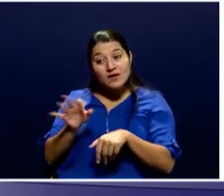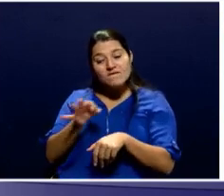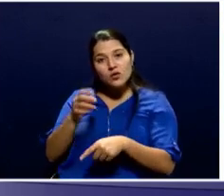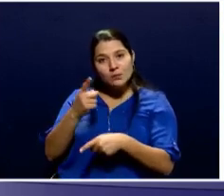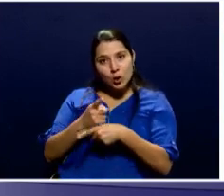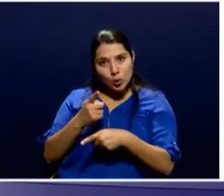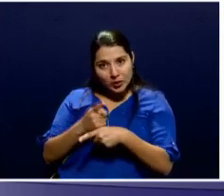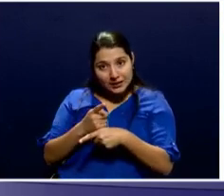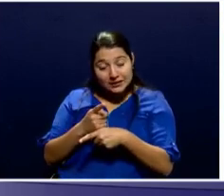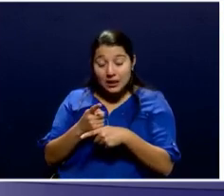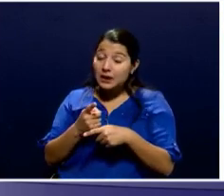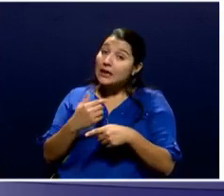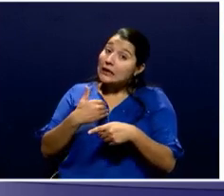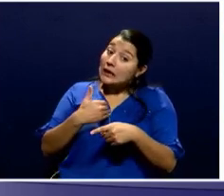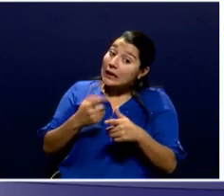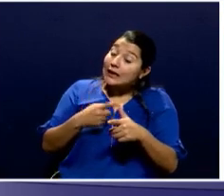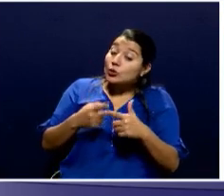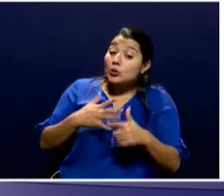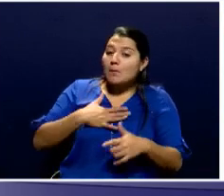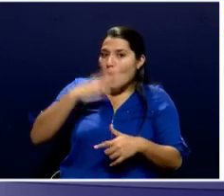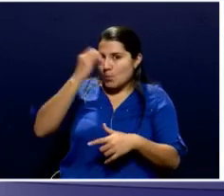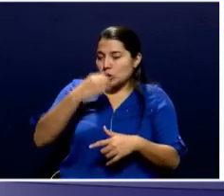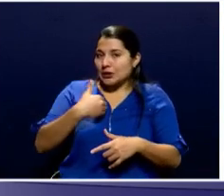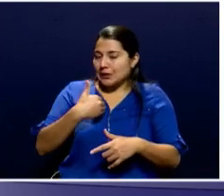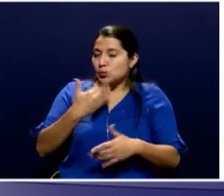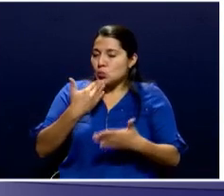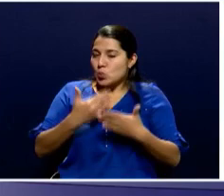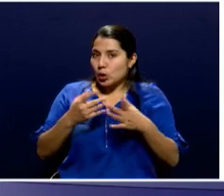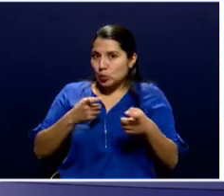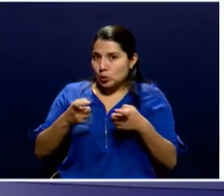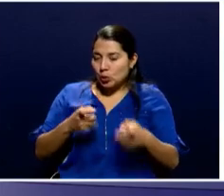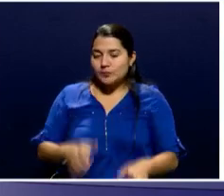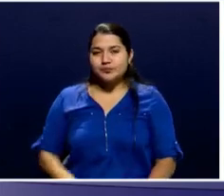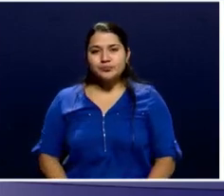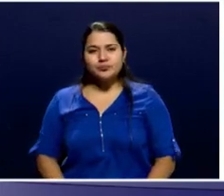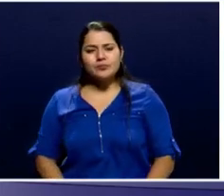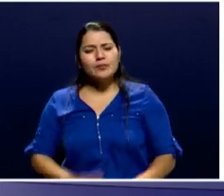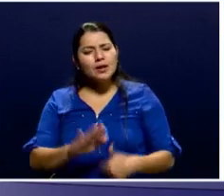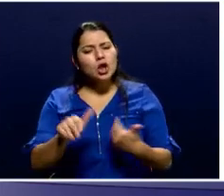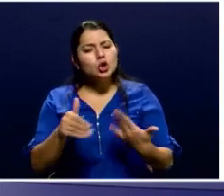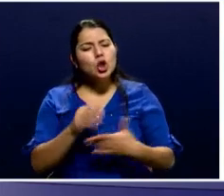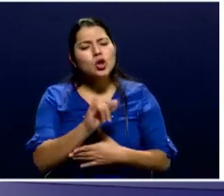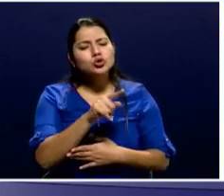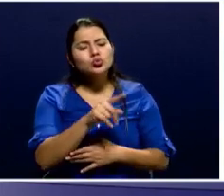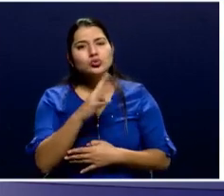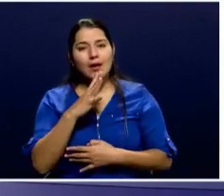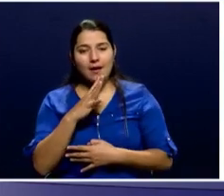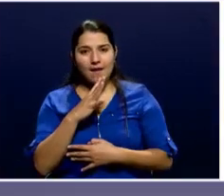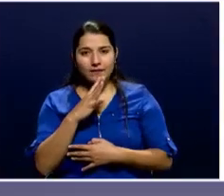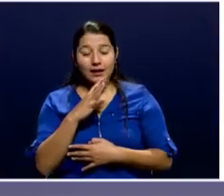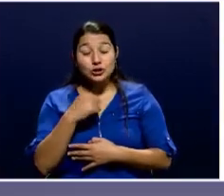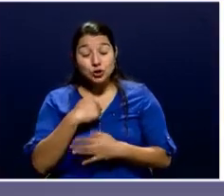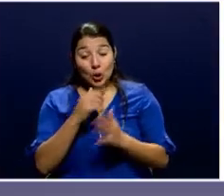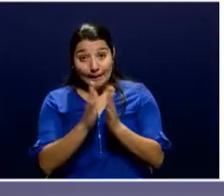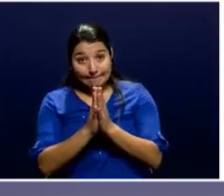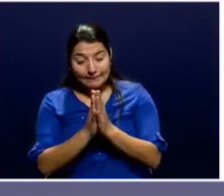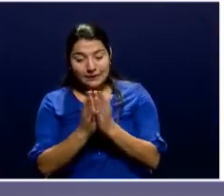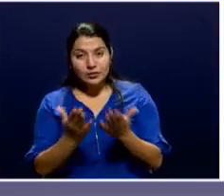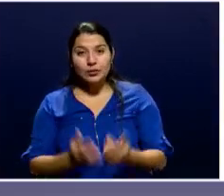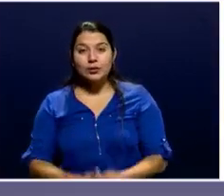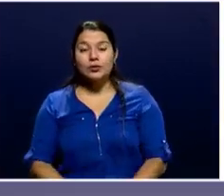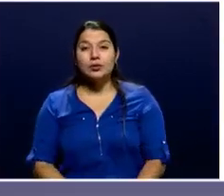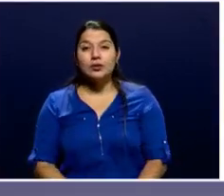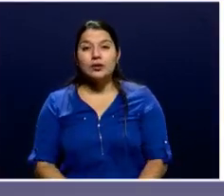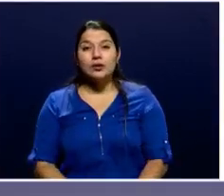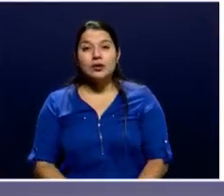apropiada, a mi parecer. En todo esto que está diciendo, y le